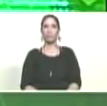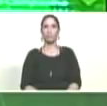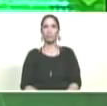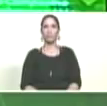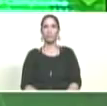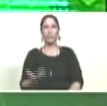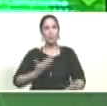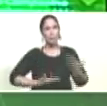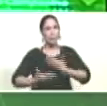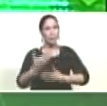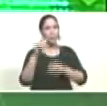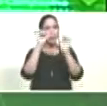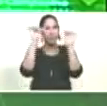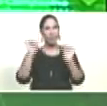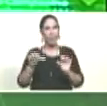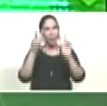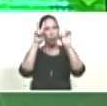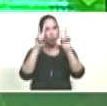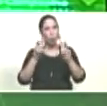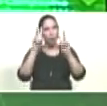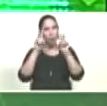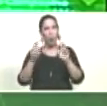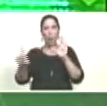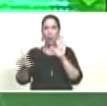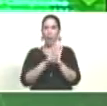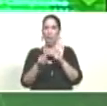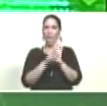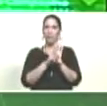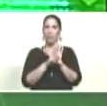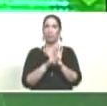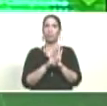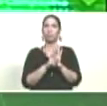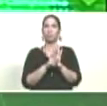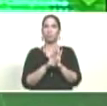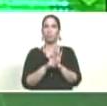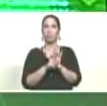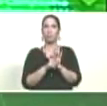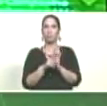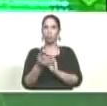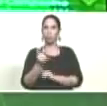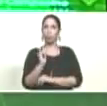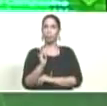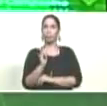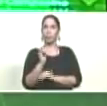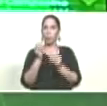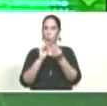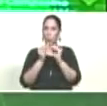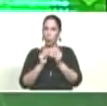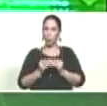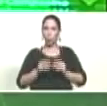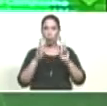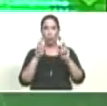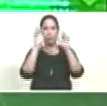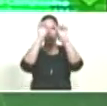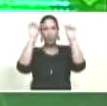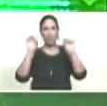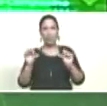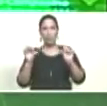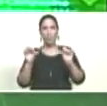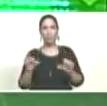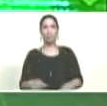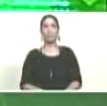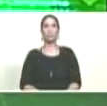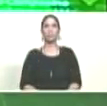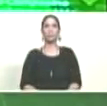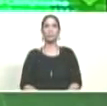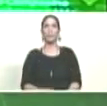del sistema, nuevo sistema de leyes constitucionales. Se está configurando un nuevo sistema de leyes constitucionales que